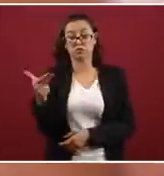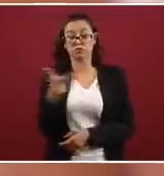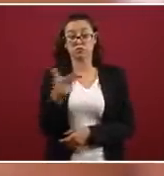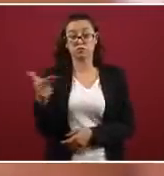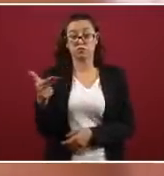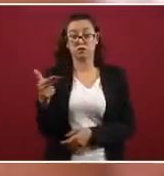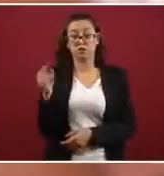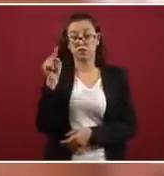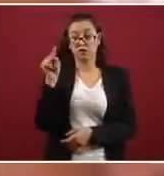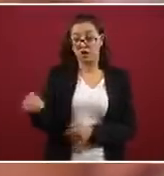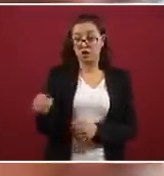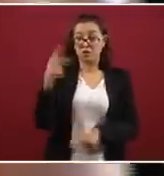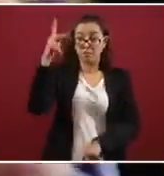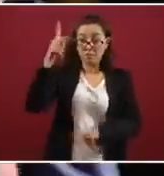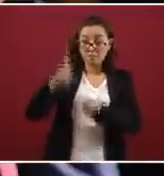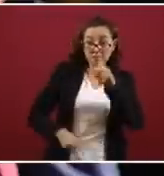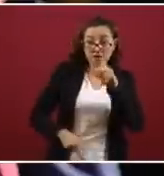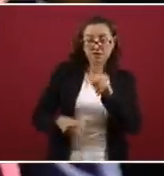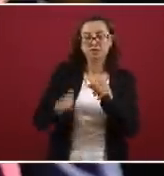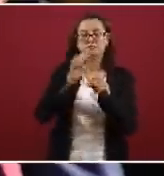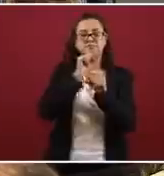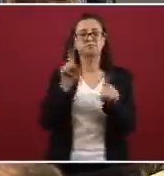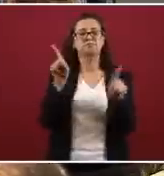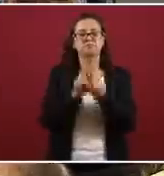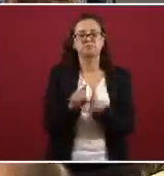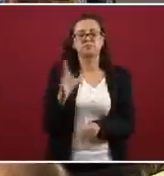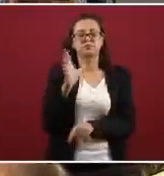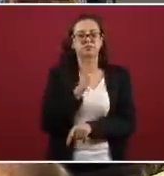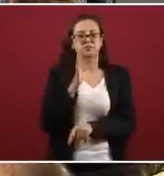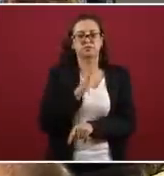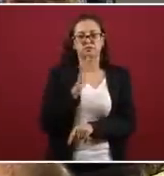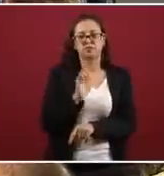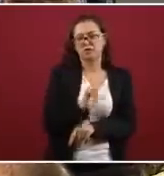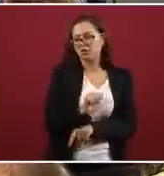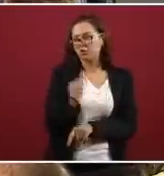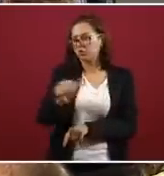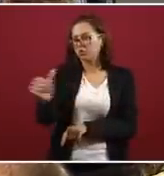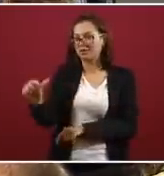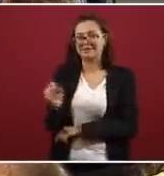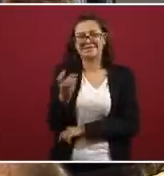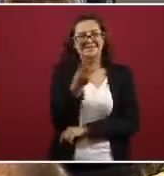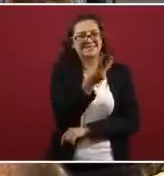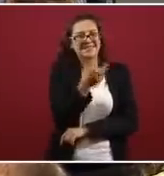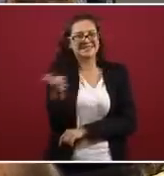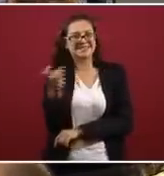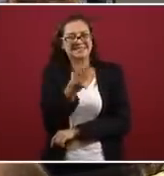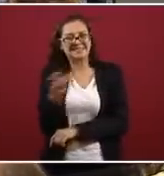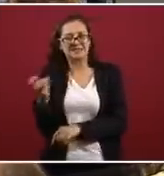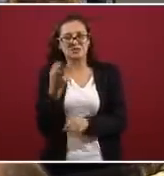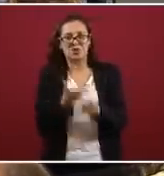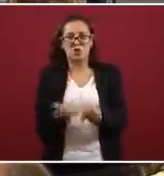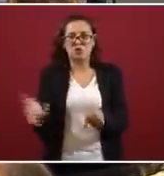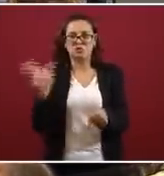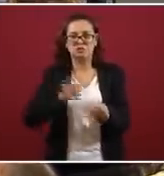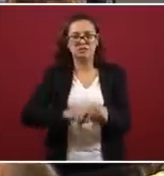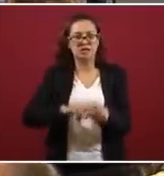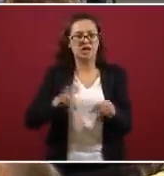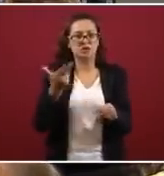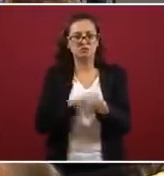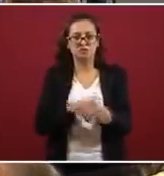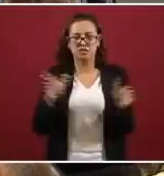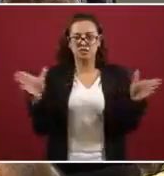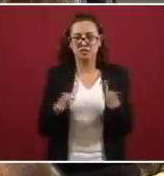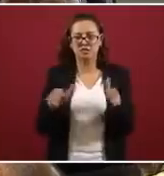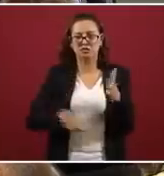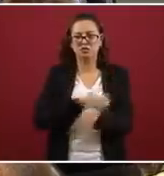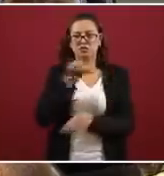estaba inconcluso, sino que había 300 más de hospitales y centros de salud, y